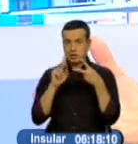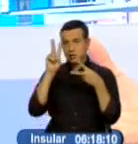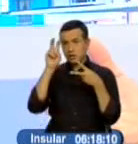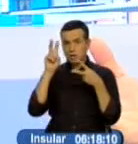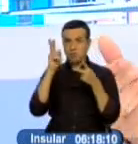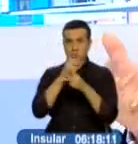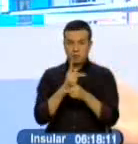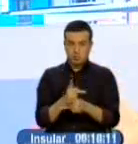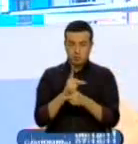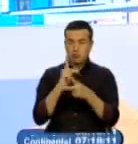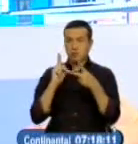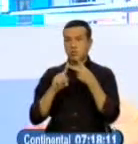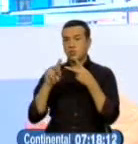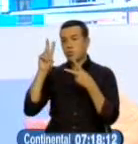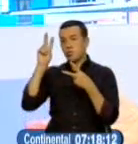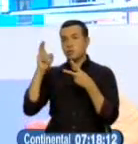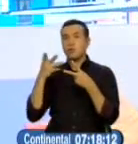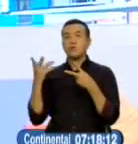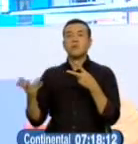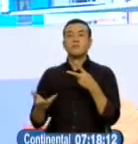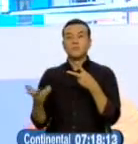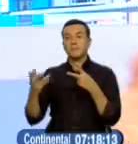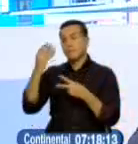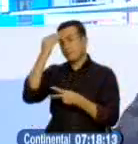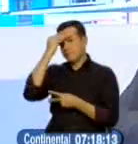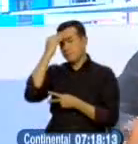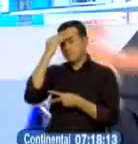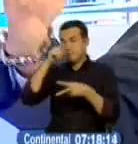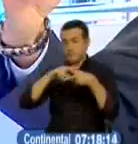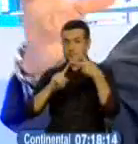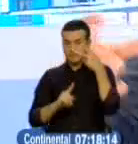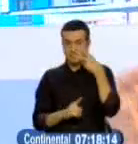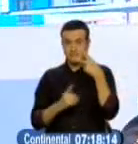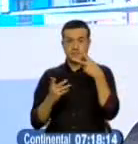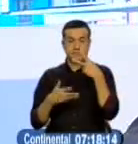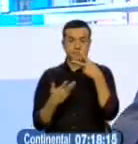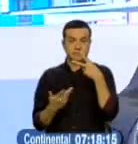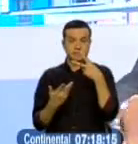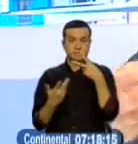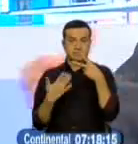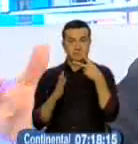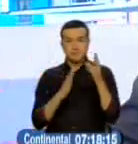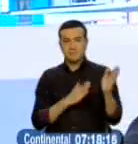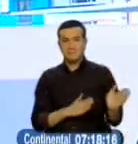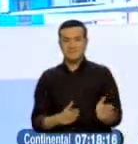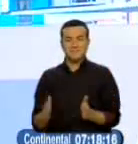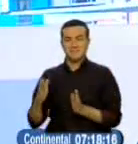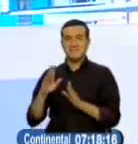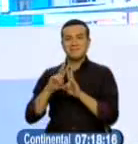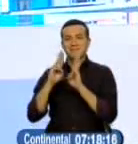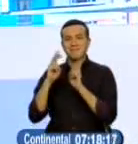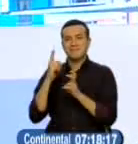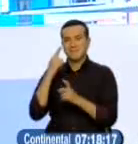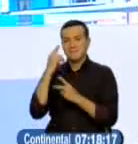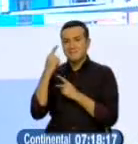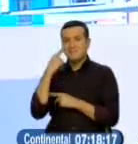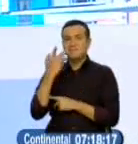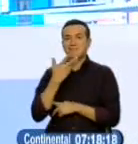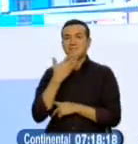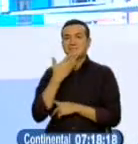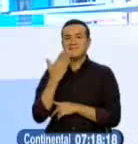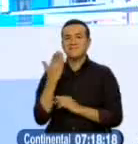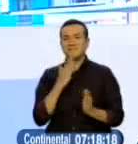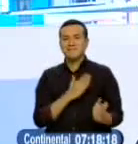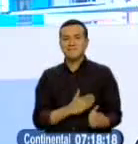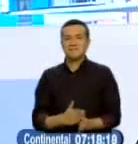de la protección y el otro es el tema de la educación. Ahí tenemos una gran cancha de articulación, en este